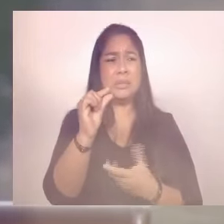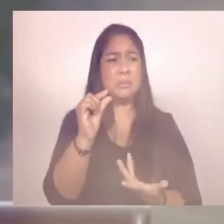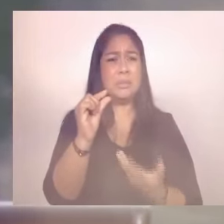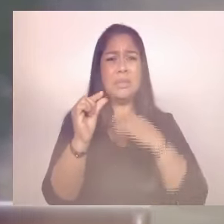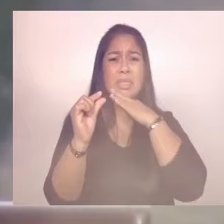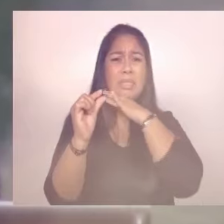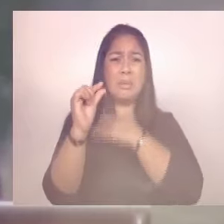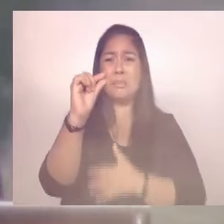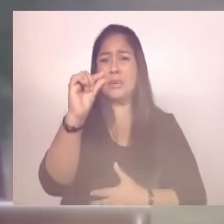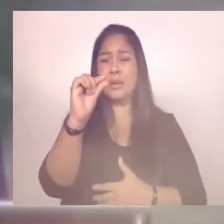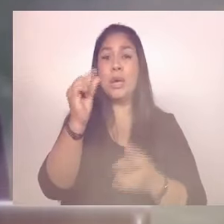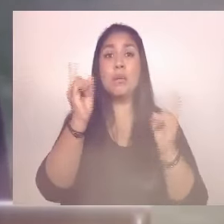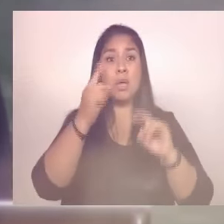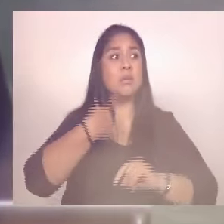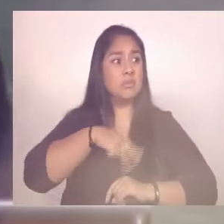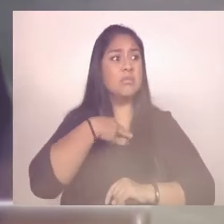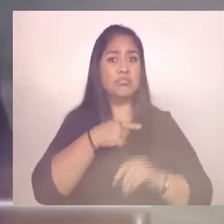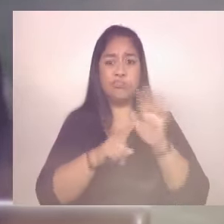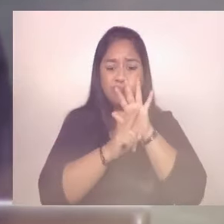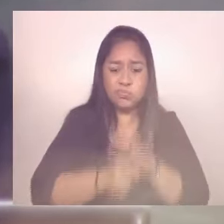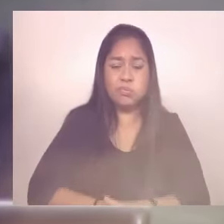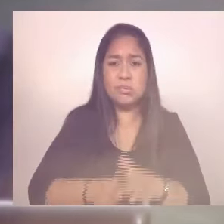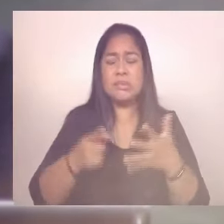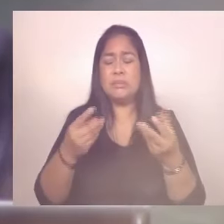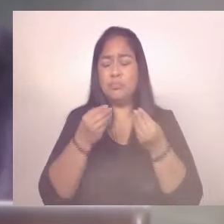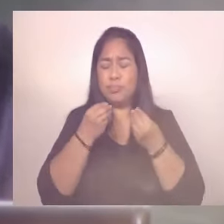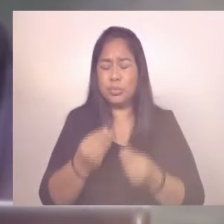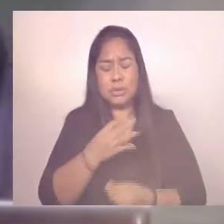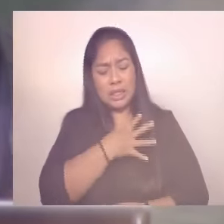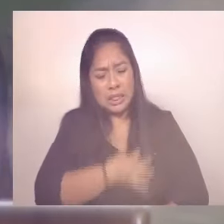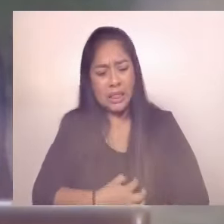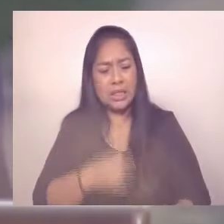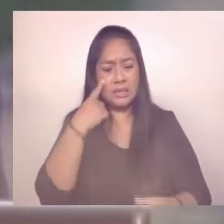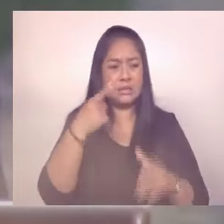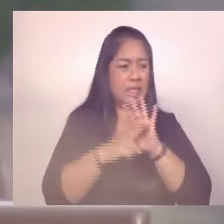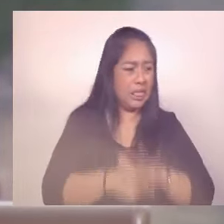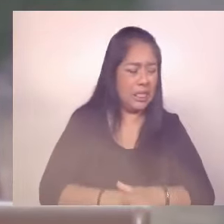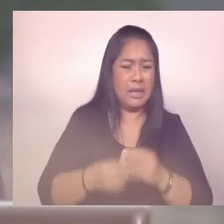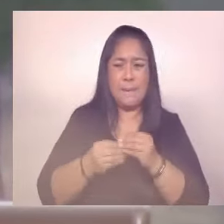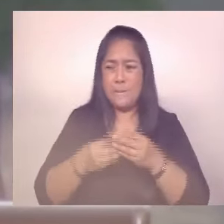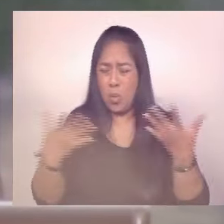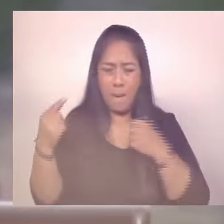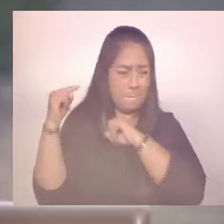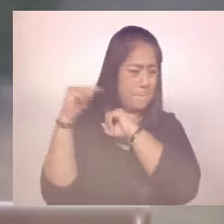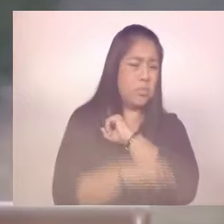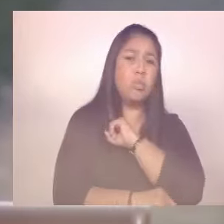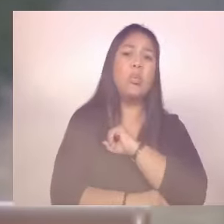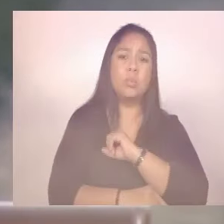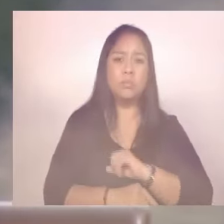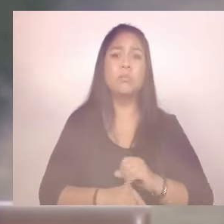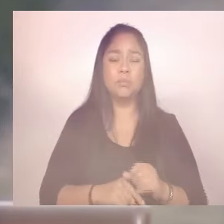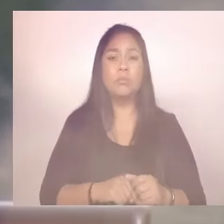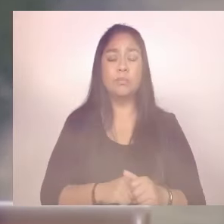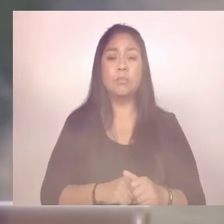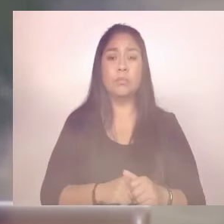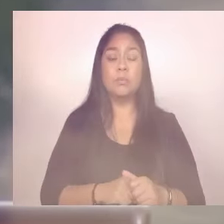mínima y sin embargo sufrimos como pocos territorios el embate de estos eventos climáticos extremos.